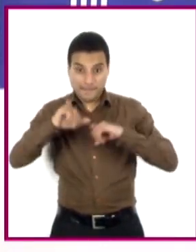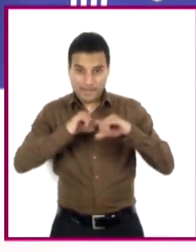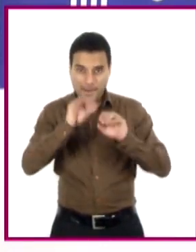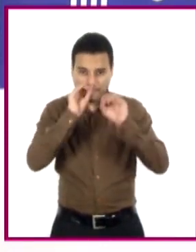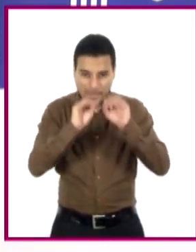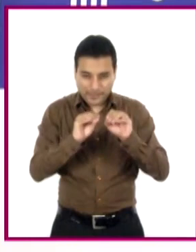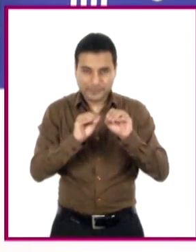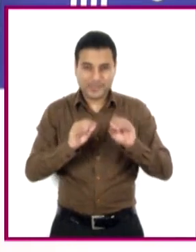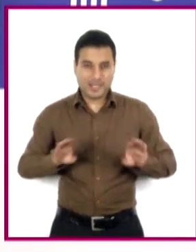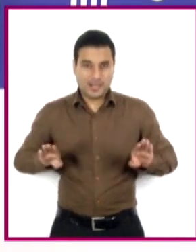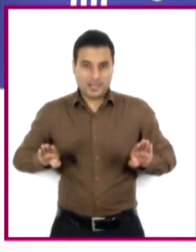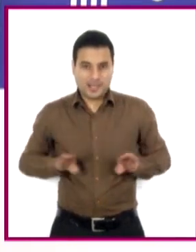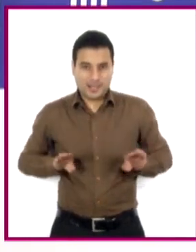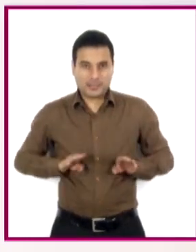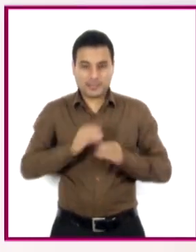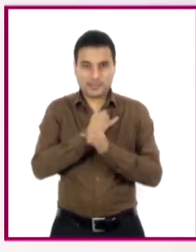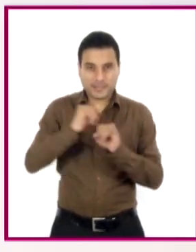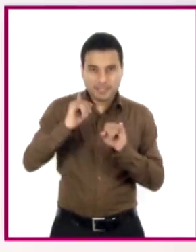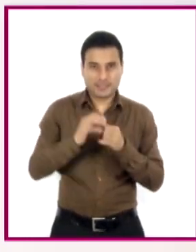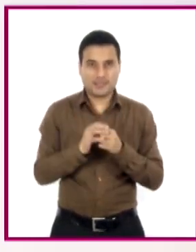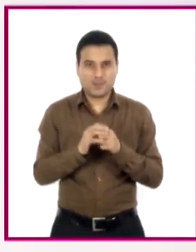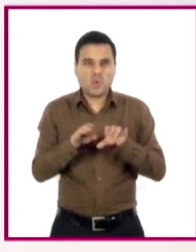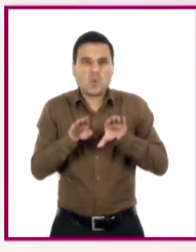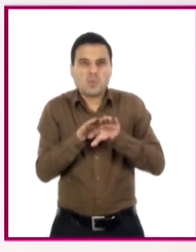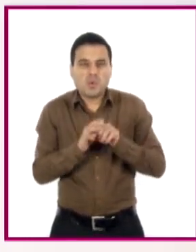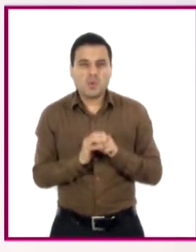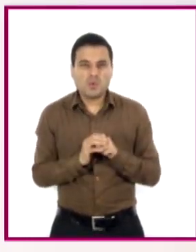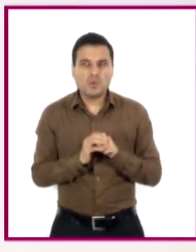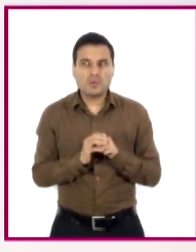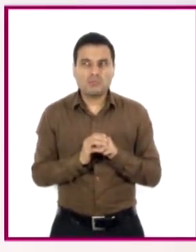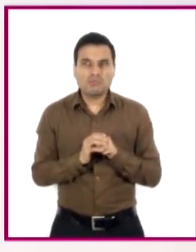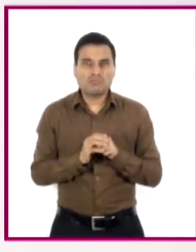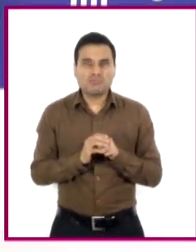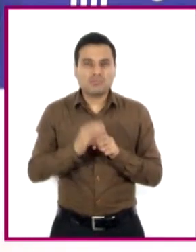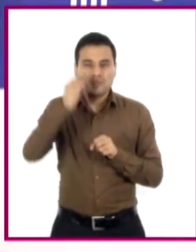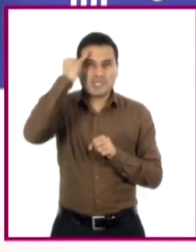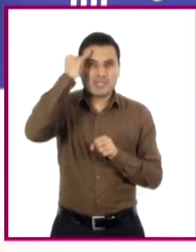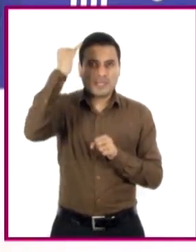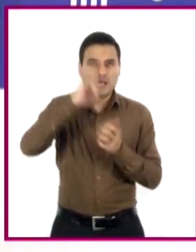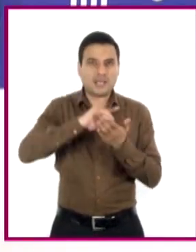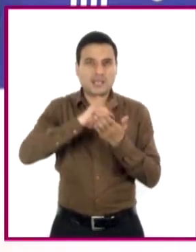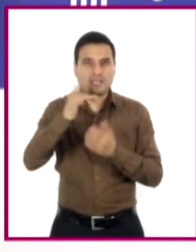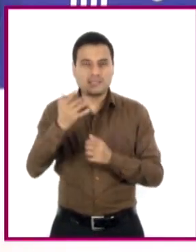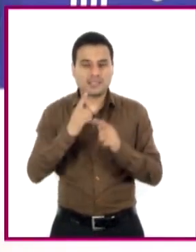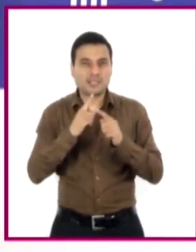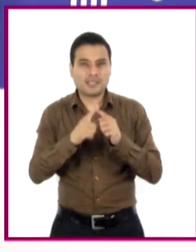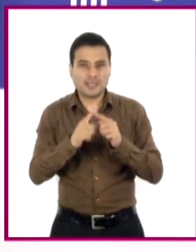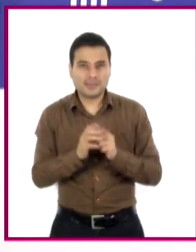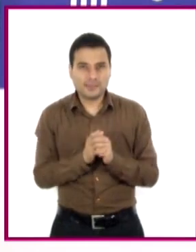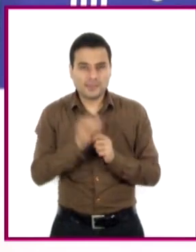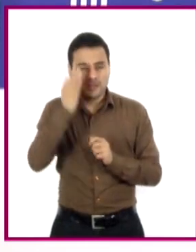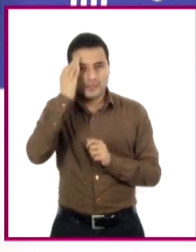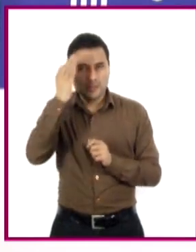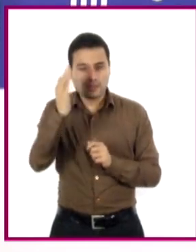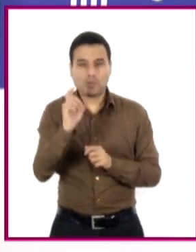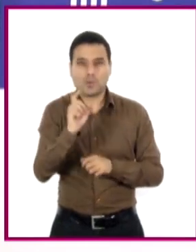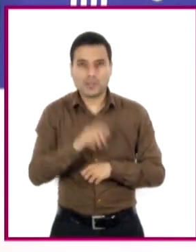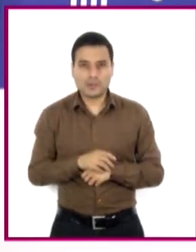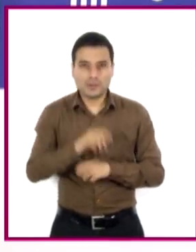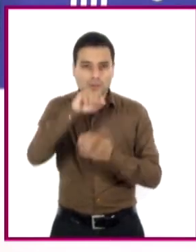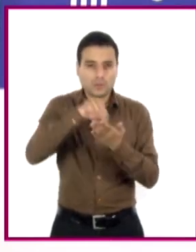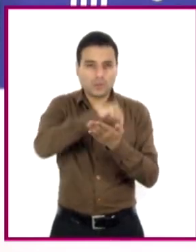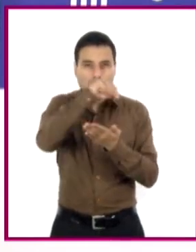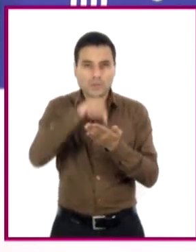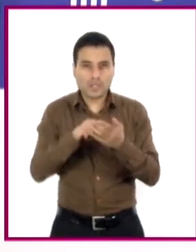de las colonias españolas en América, su influencia y dominio, la época a la que se refiere, el espacio que